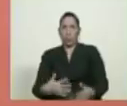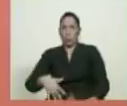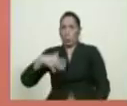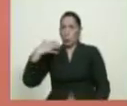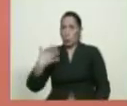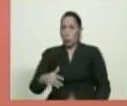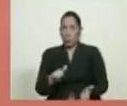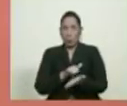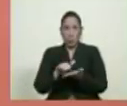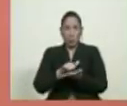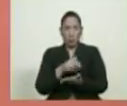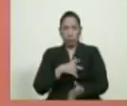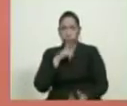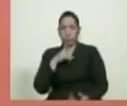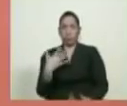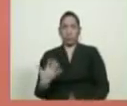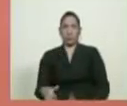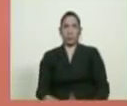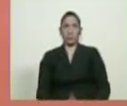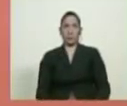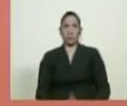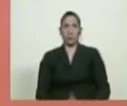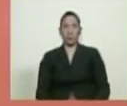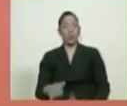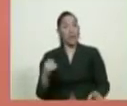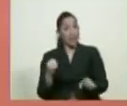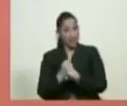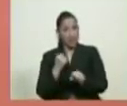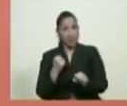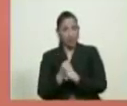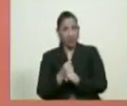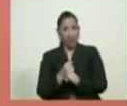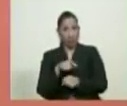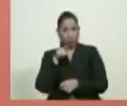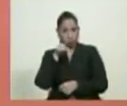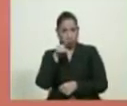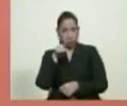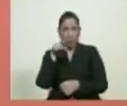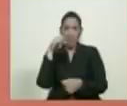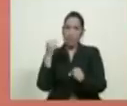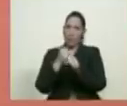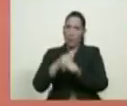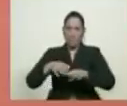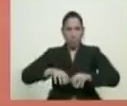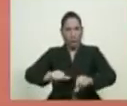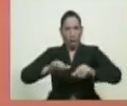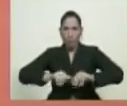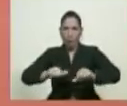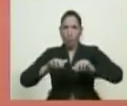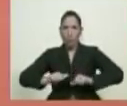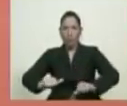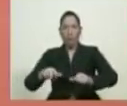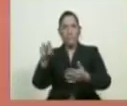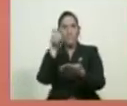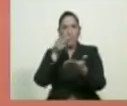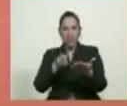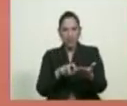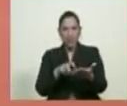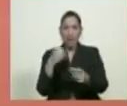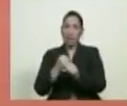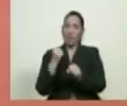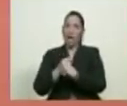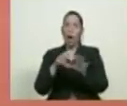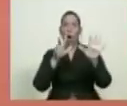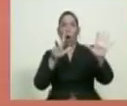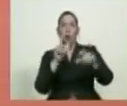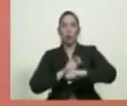York. El trabajador que trabaja en esa pizzería trabaja 8 horas diarias, durante 5